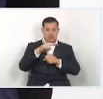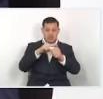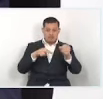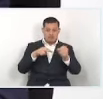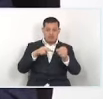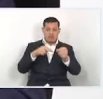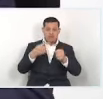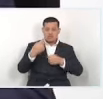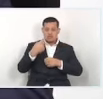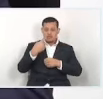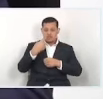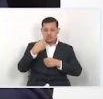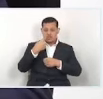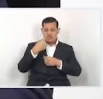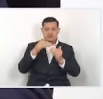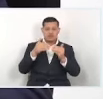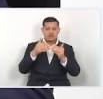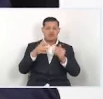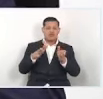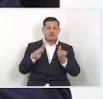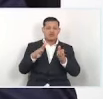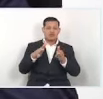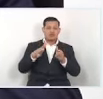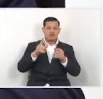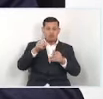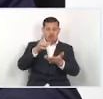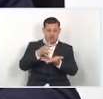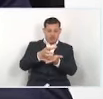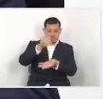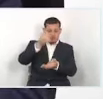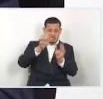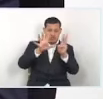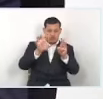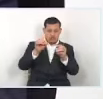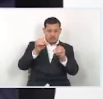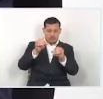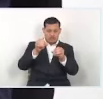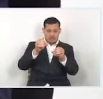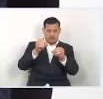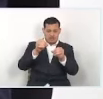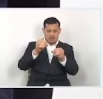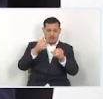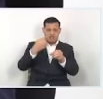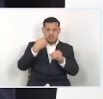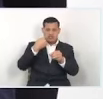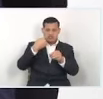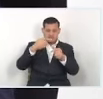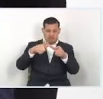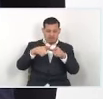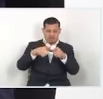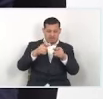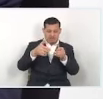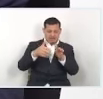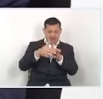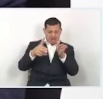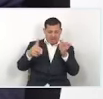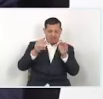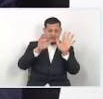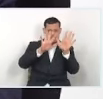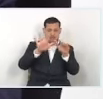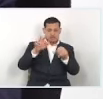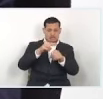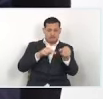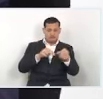De las zanahorias. Era básicamente una bolsa de 80 zanahorias de buena calidad, de buen tamaño, por